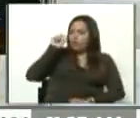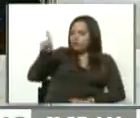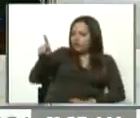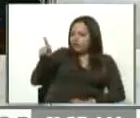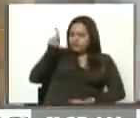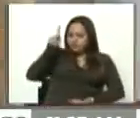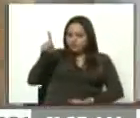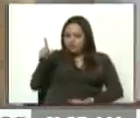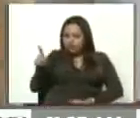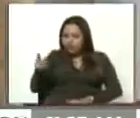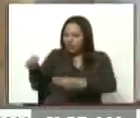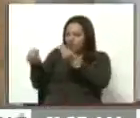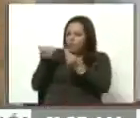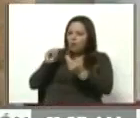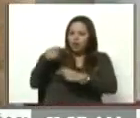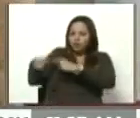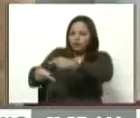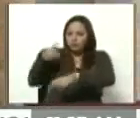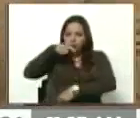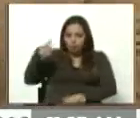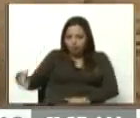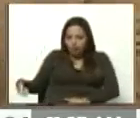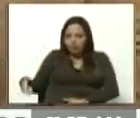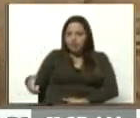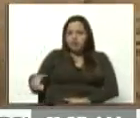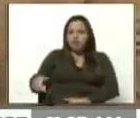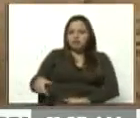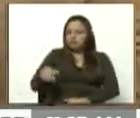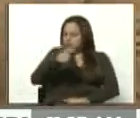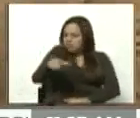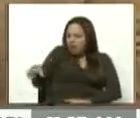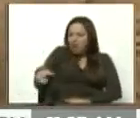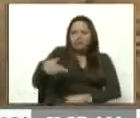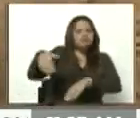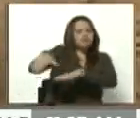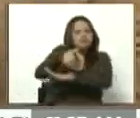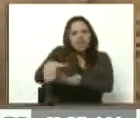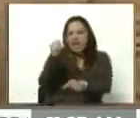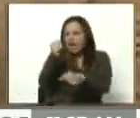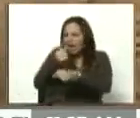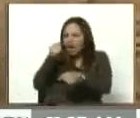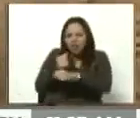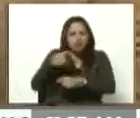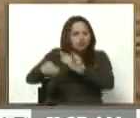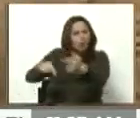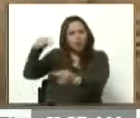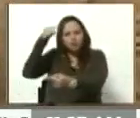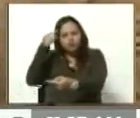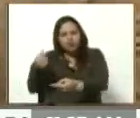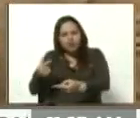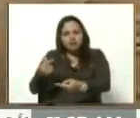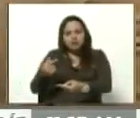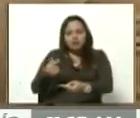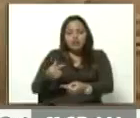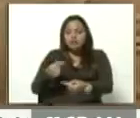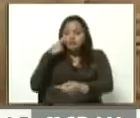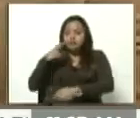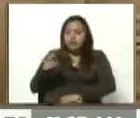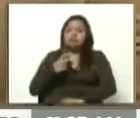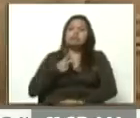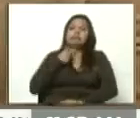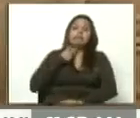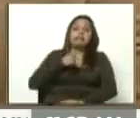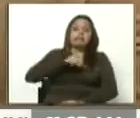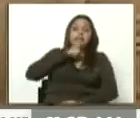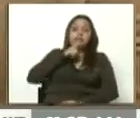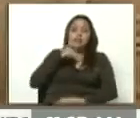eso para el pueblo, para el común denominador, para el que sale a la calle, que de pronto nos vimos ahorcados en algún